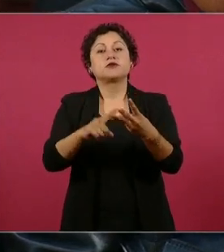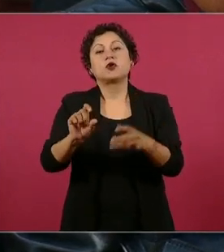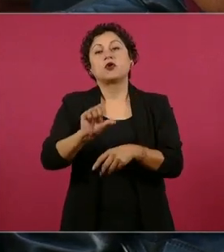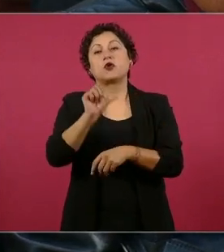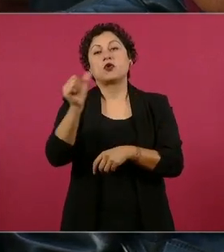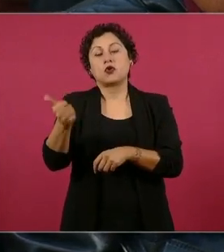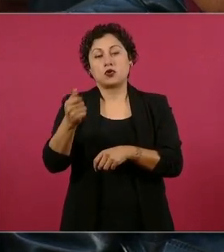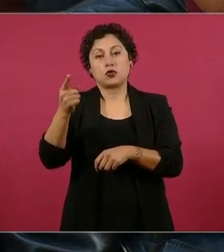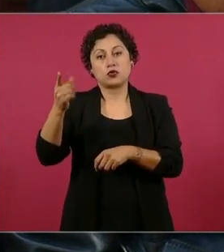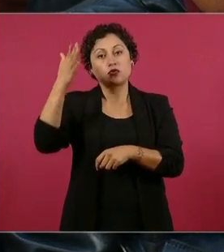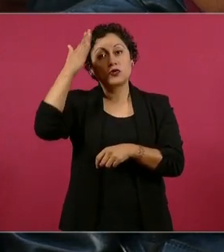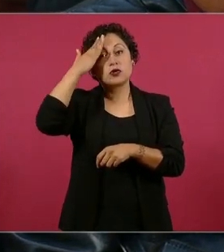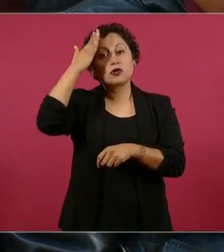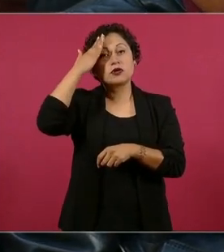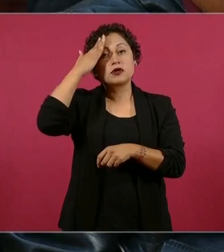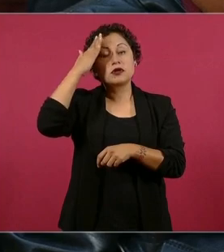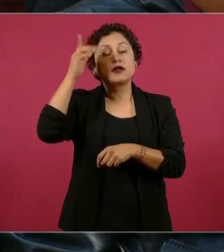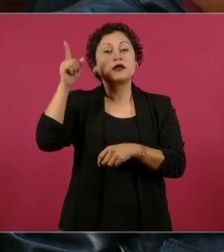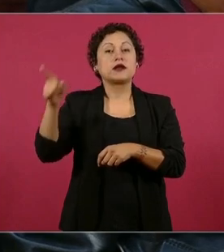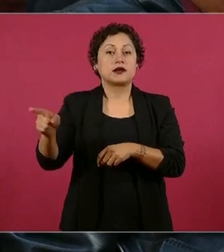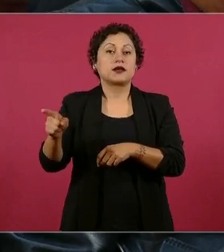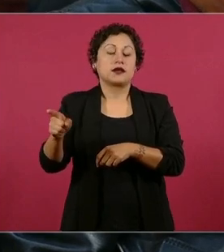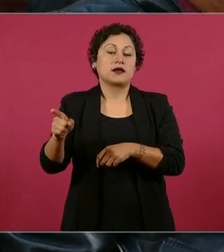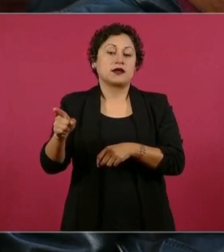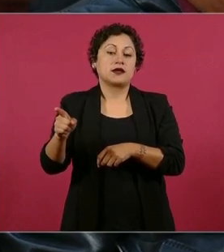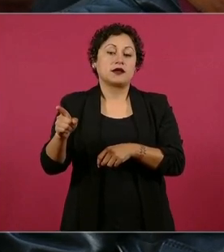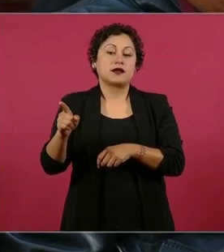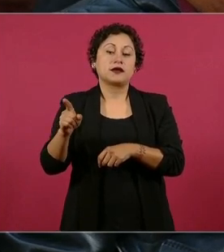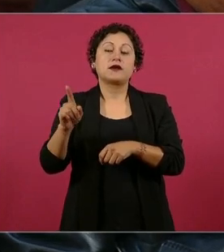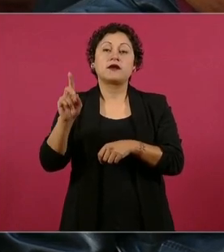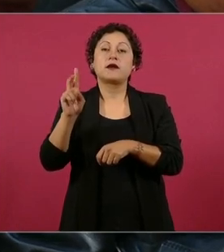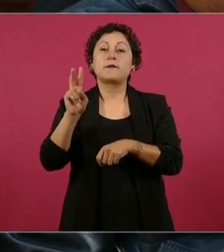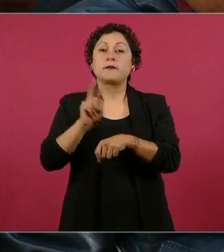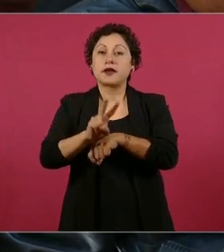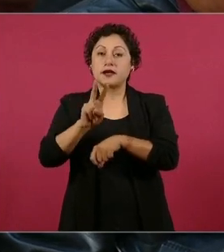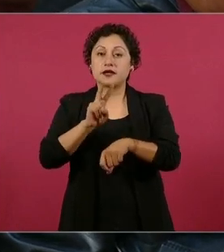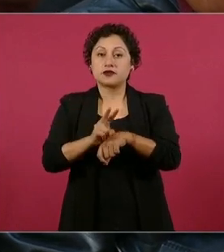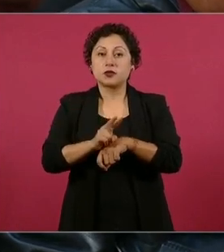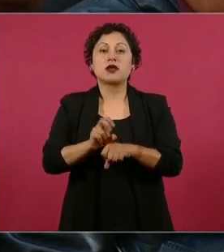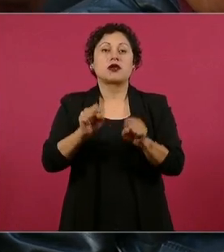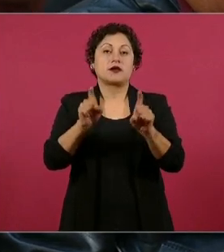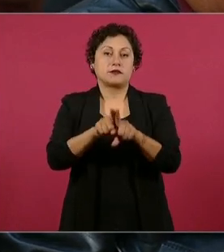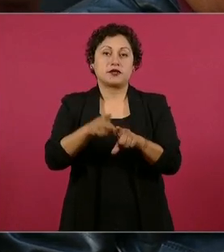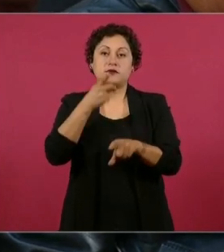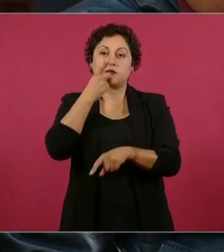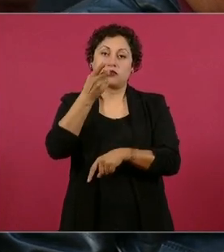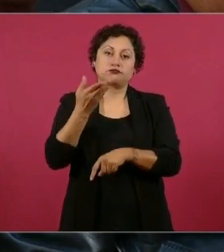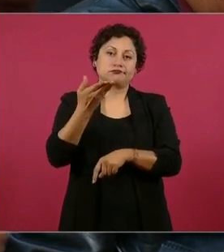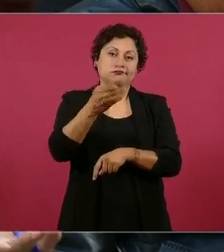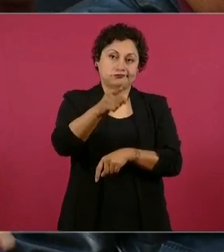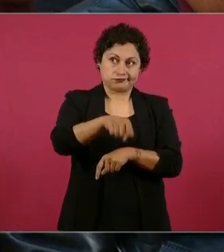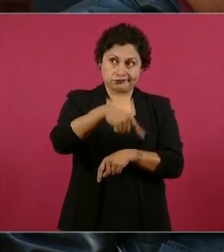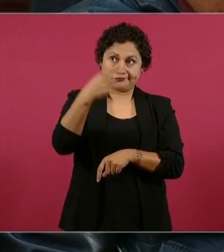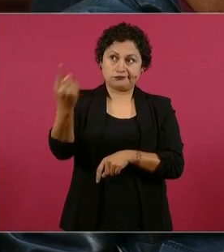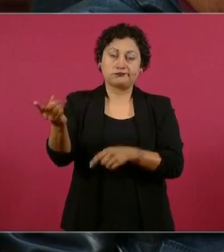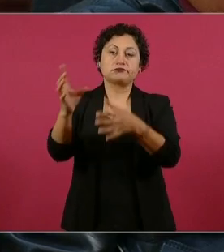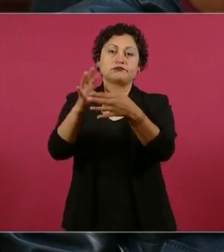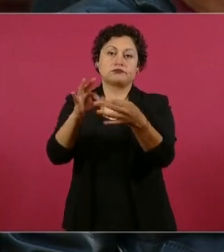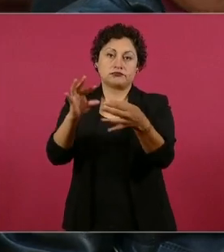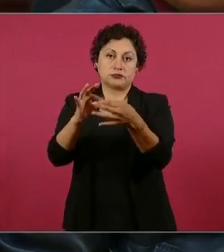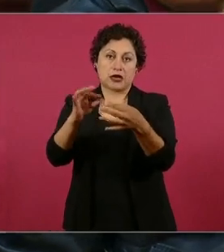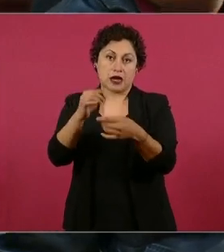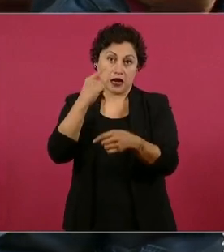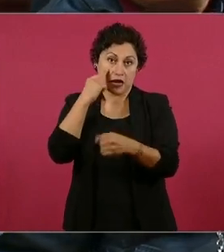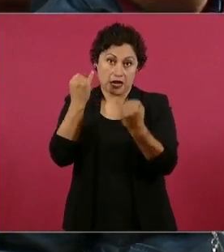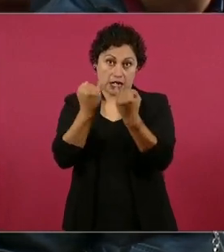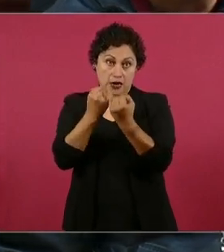entrevista y pide a México que sea mediador en este conflicto con Venezuela y pues se haga entender a Nicolás Maduro que una transición pacífica es lo